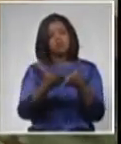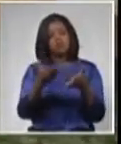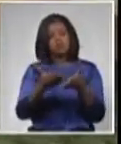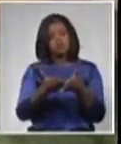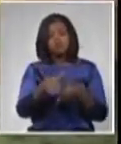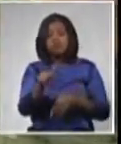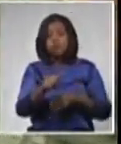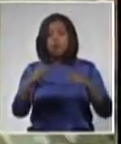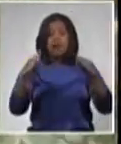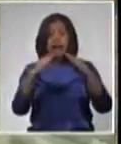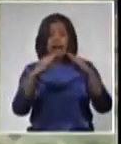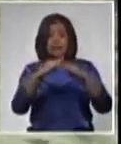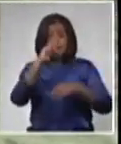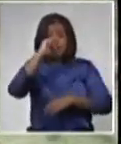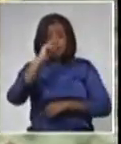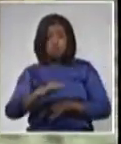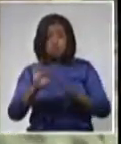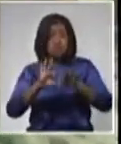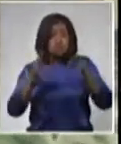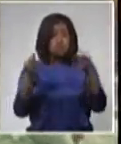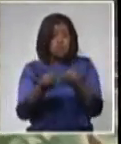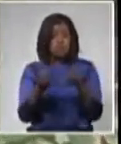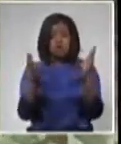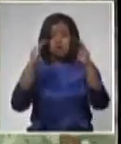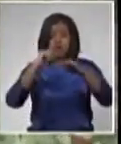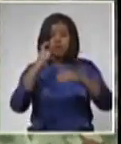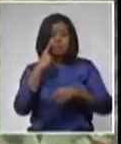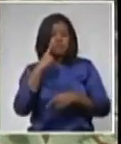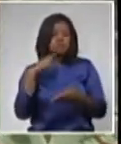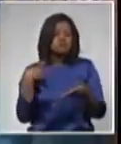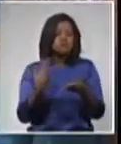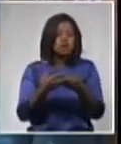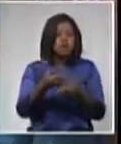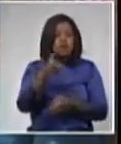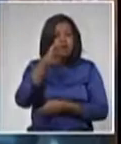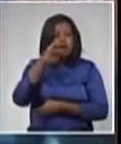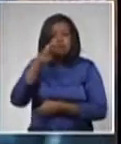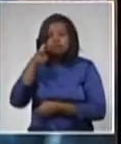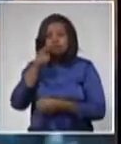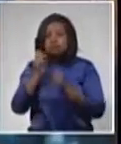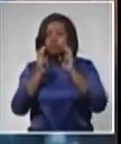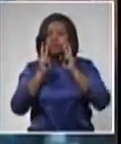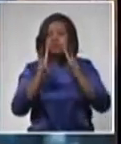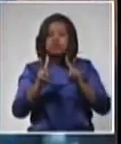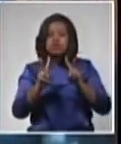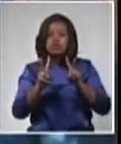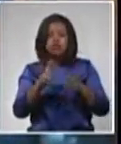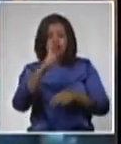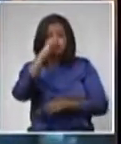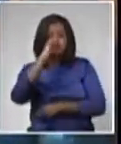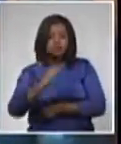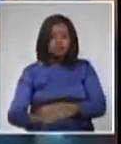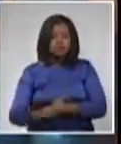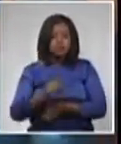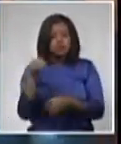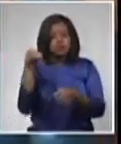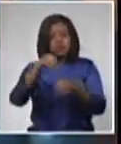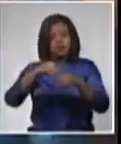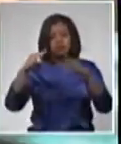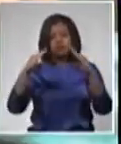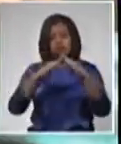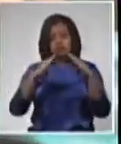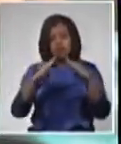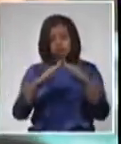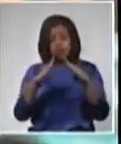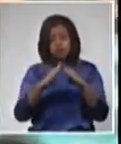sin Amparo Filial, comprobó las condiciones de vida y las atenciones de estos pequeños por parte del colectivo de trabajadores de este centro e instó